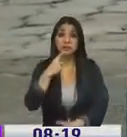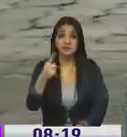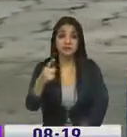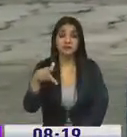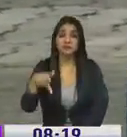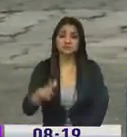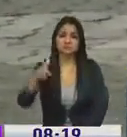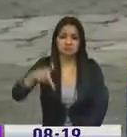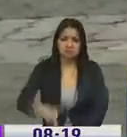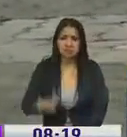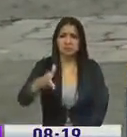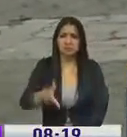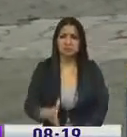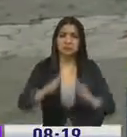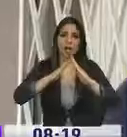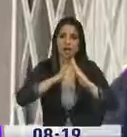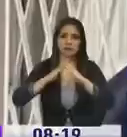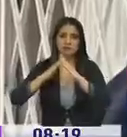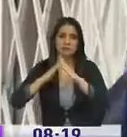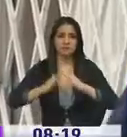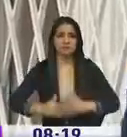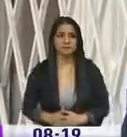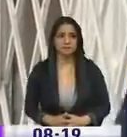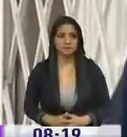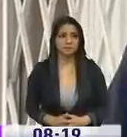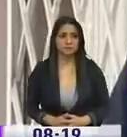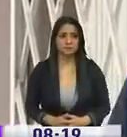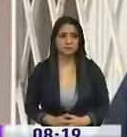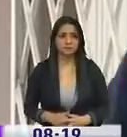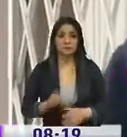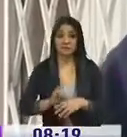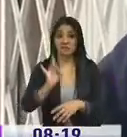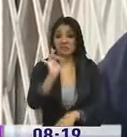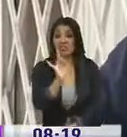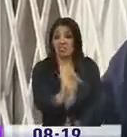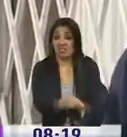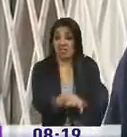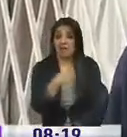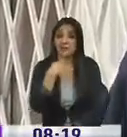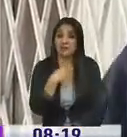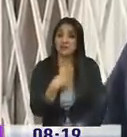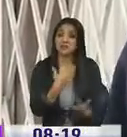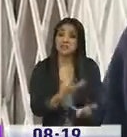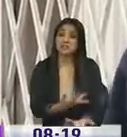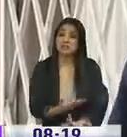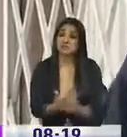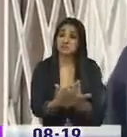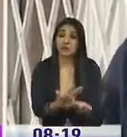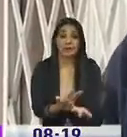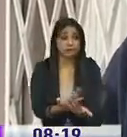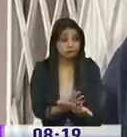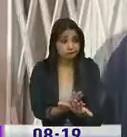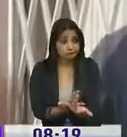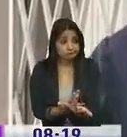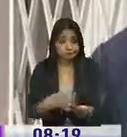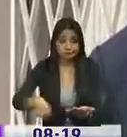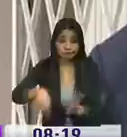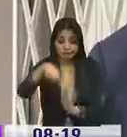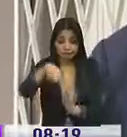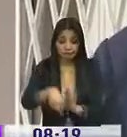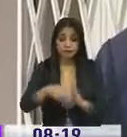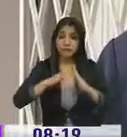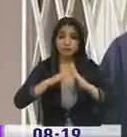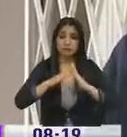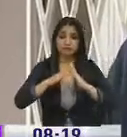que pasó un vehículo las viviendas vibran dejaron así vivieron que había que esperarlo más y no venir aún más a vivir a la casa